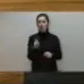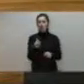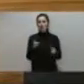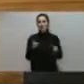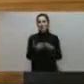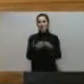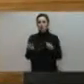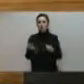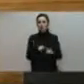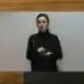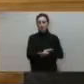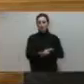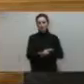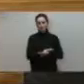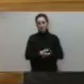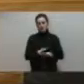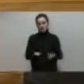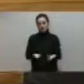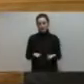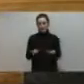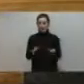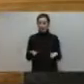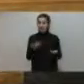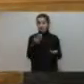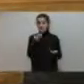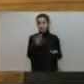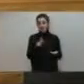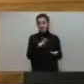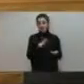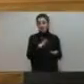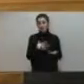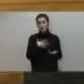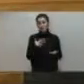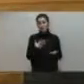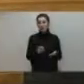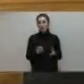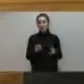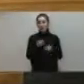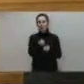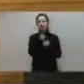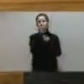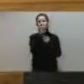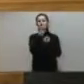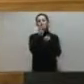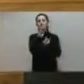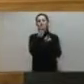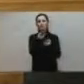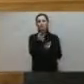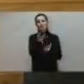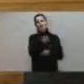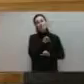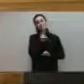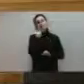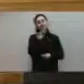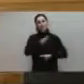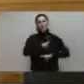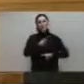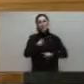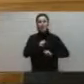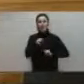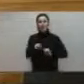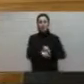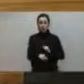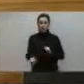encuentra el Gobierno, exactamente. Así que, si me permite, voy a exponer mis motivos y espero que usted me dé alguna contestación,